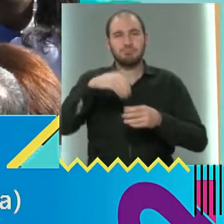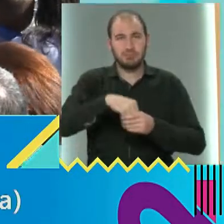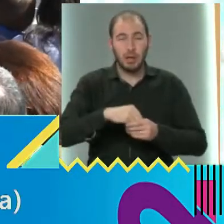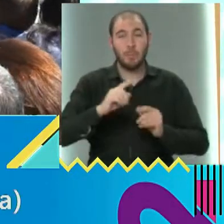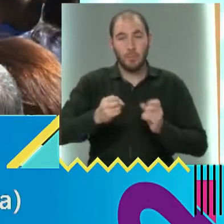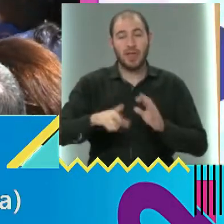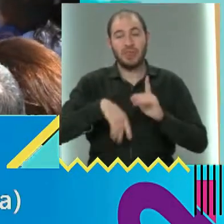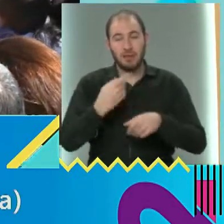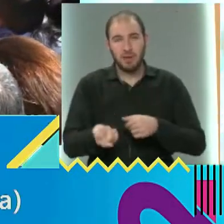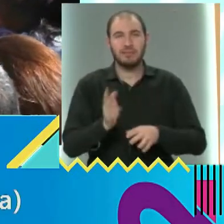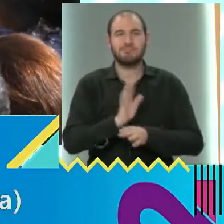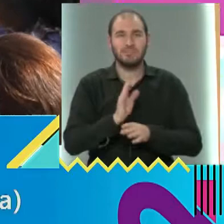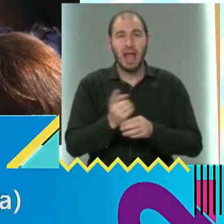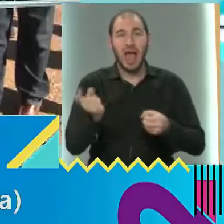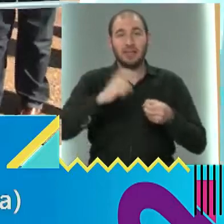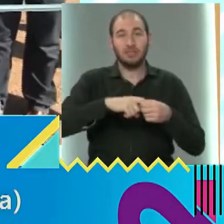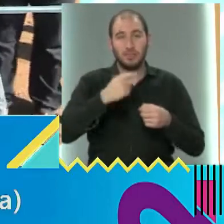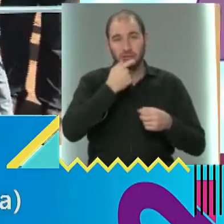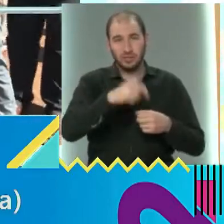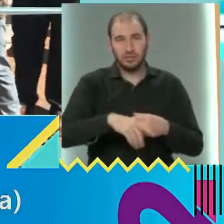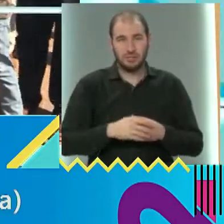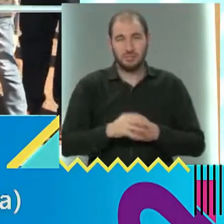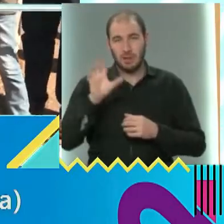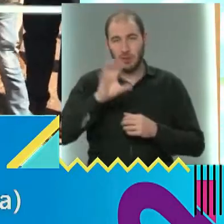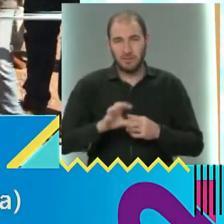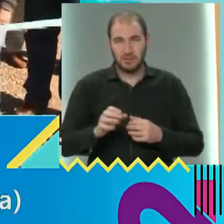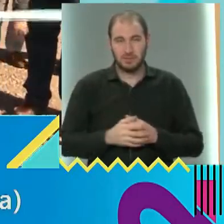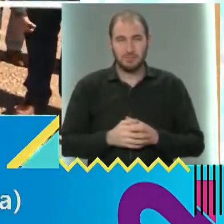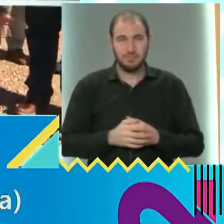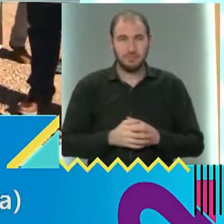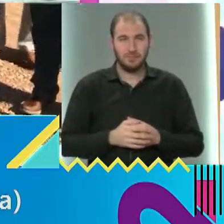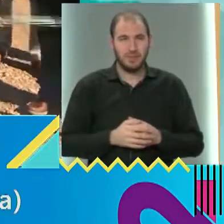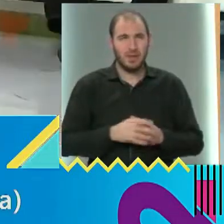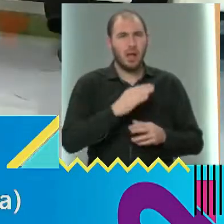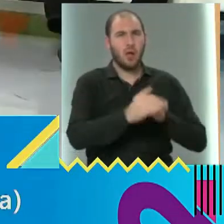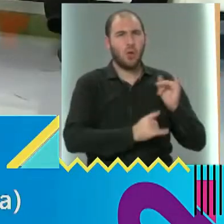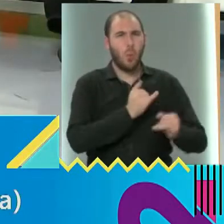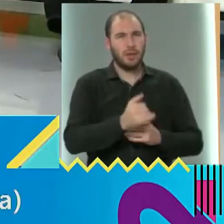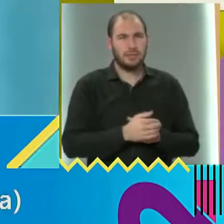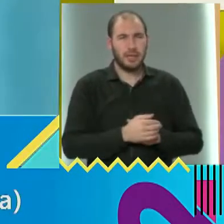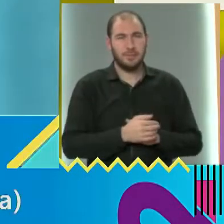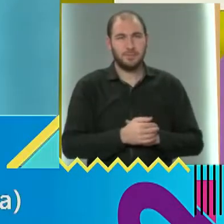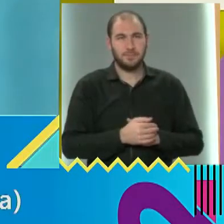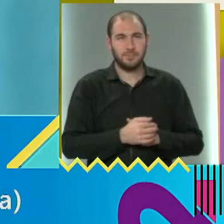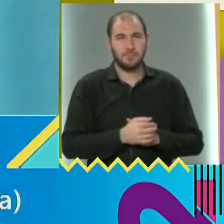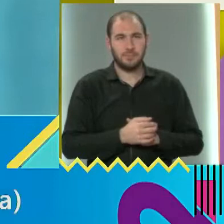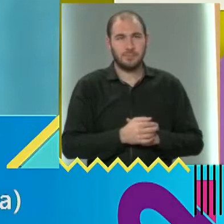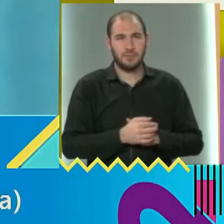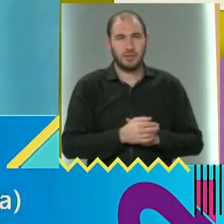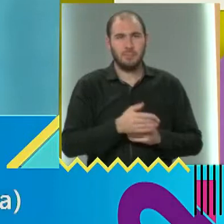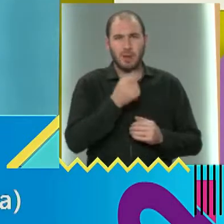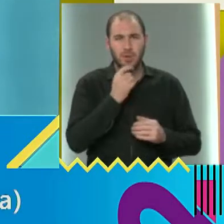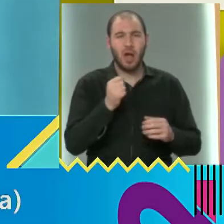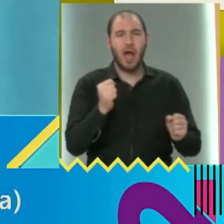porque después va a traducirse en una adhesión provincial. Damián, Entonces, sí. se habla de querer